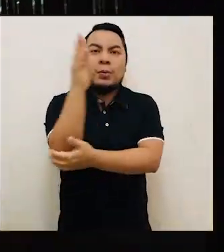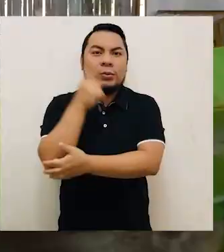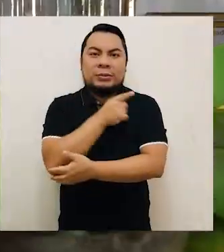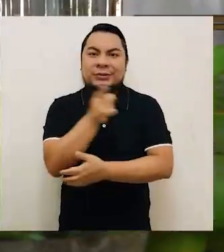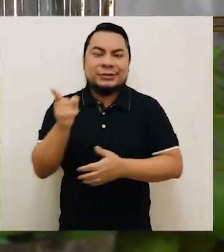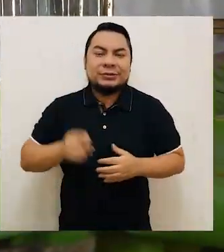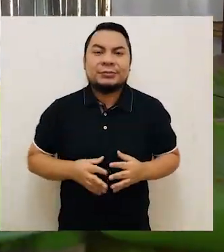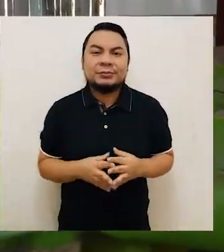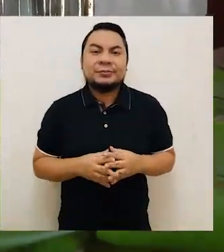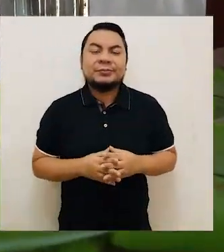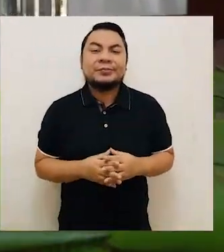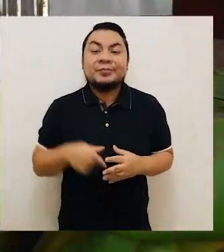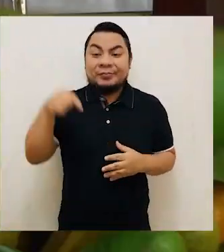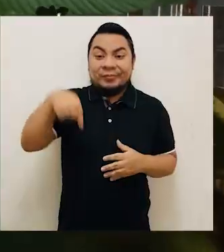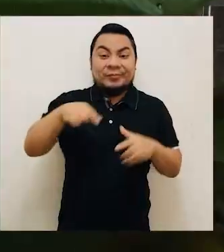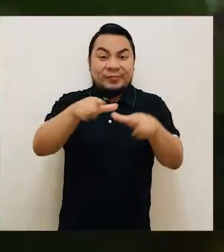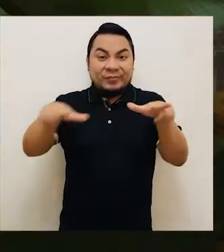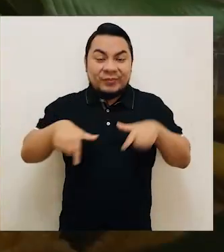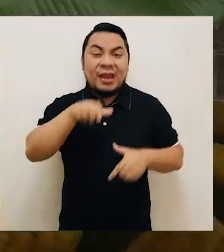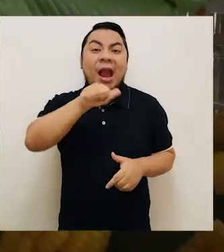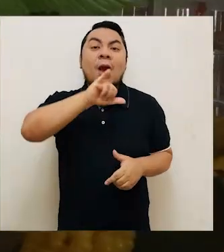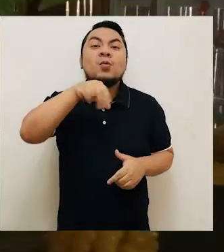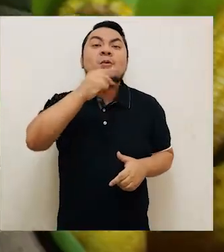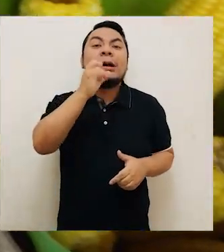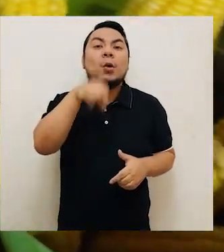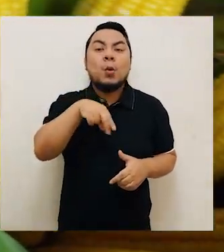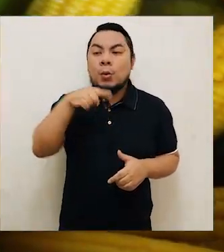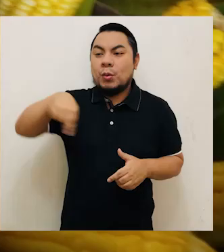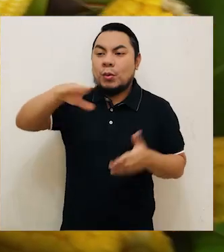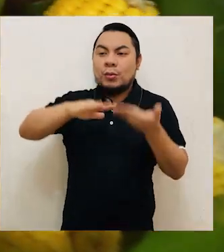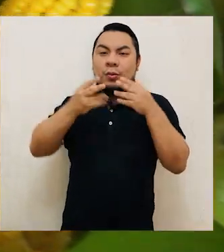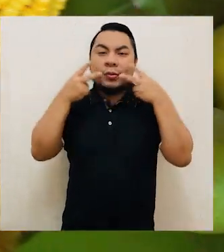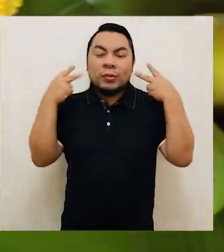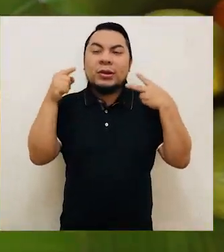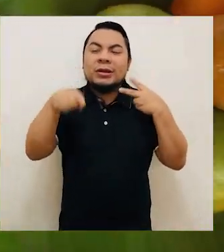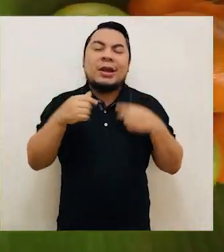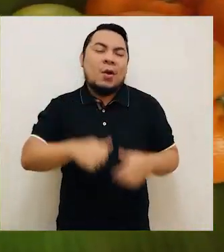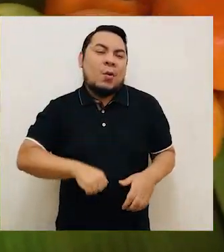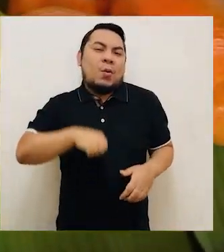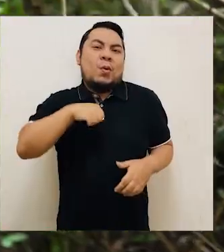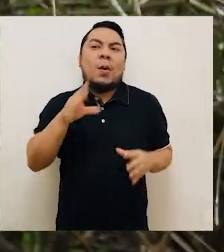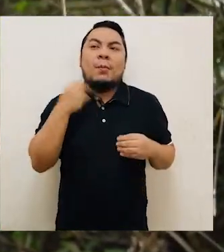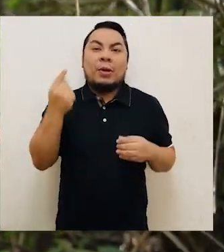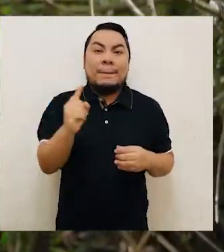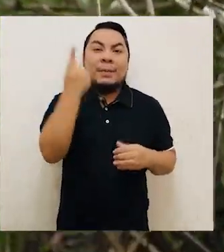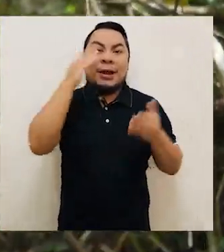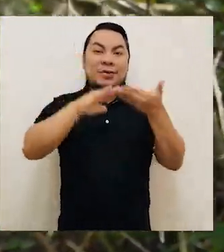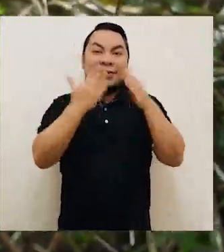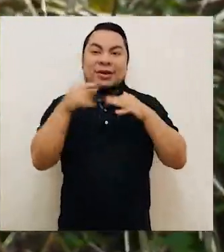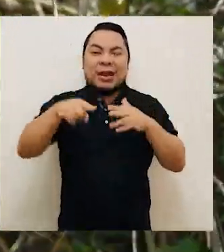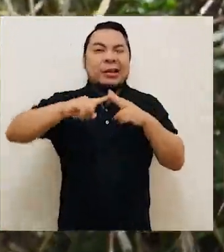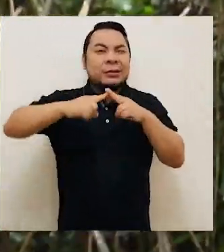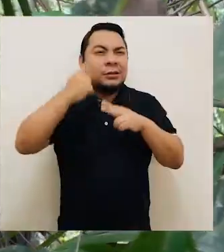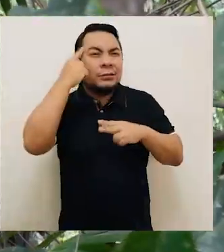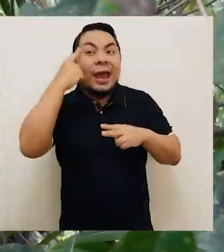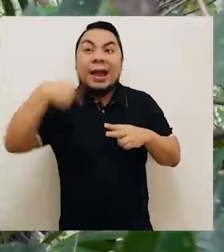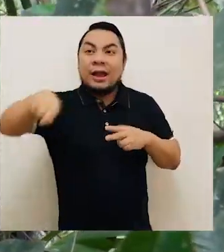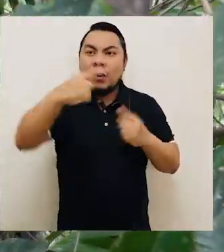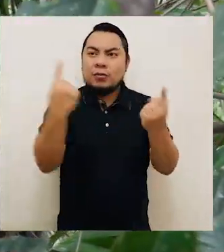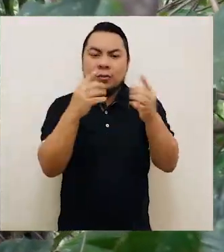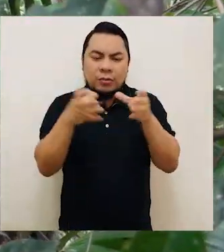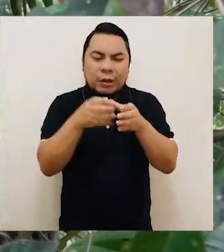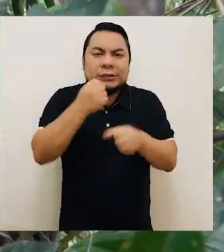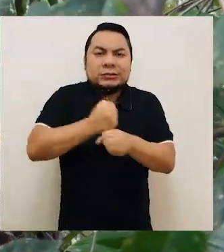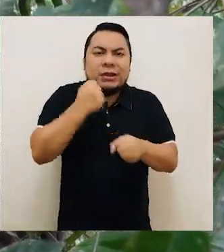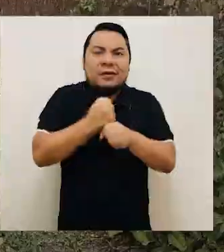rodea. Como mujer nos sentimos orgullosas porque es la primera comunidad que ha iniciado